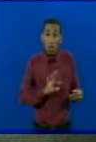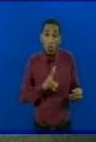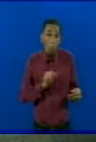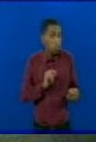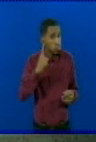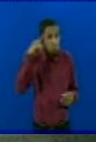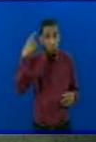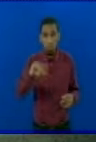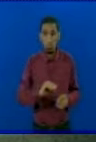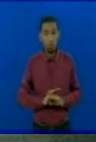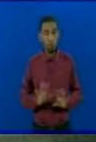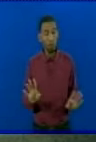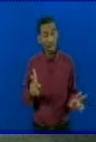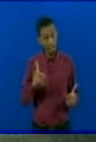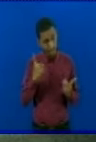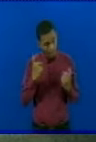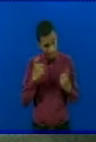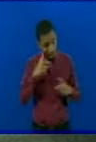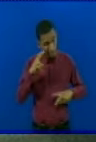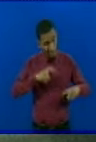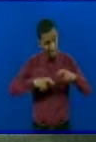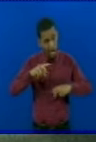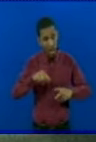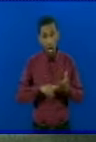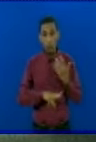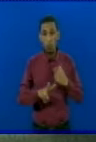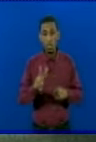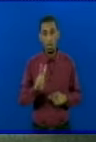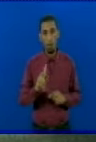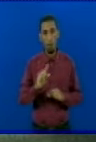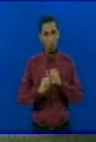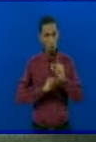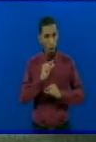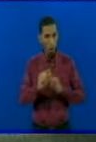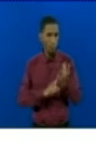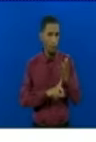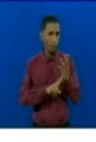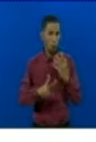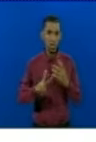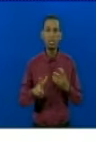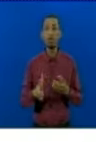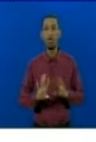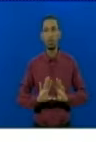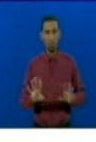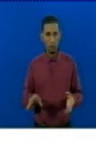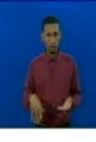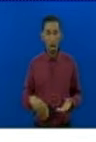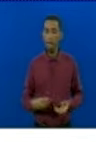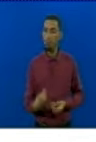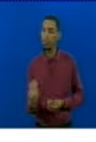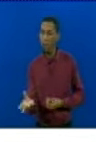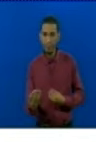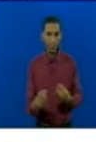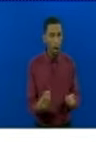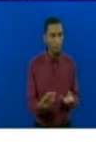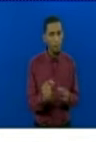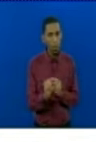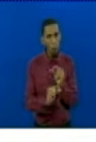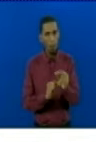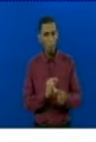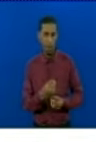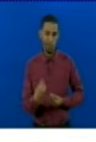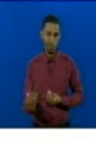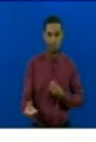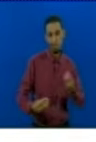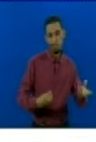sustracción, y tendríamos que revisar. La provincia ha ido pagando esas deudas a la población en la medida en la que ha tenido disponibilidad